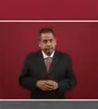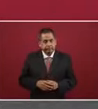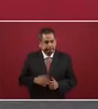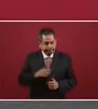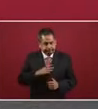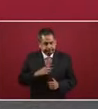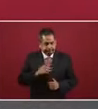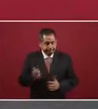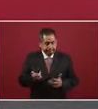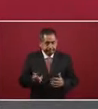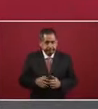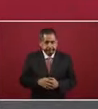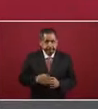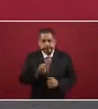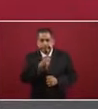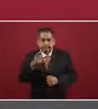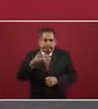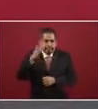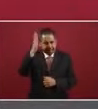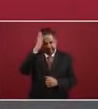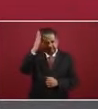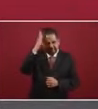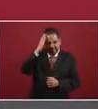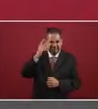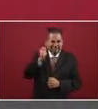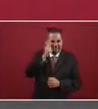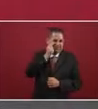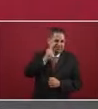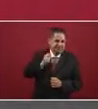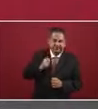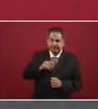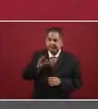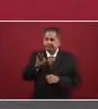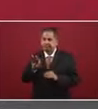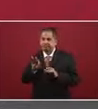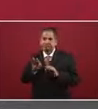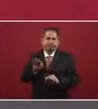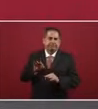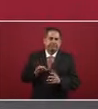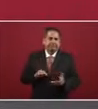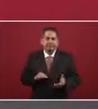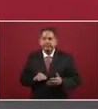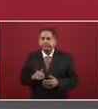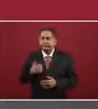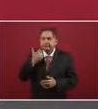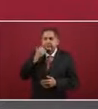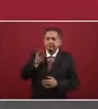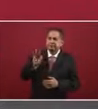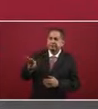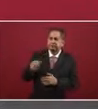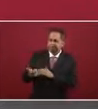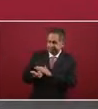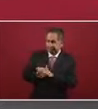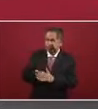hay líderes que viven de la extorsión.